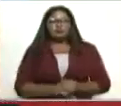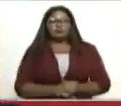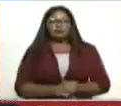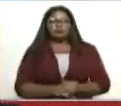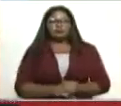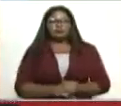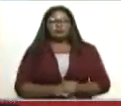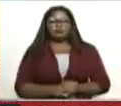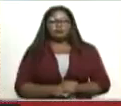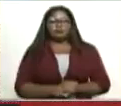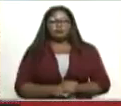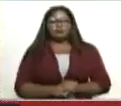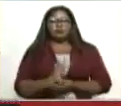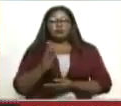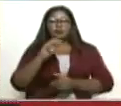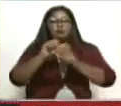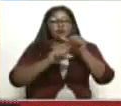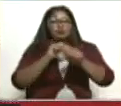en este cuarto ciclo,